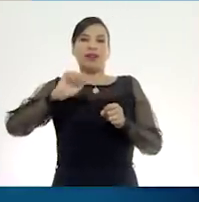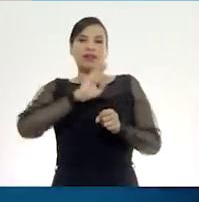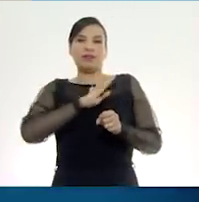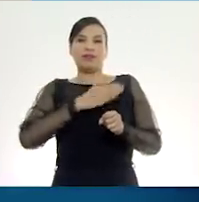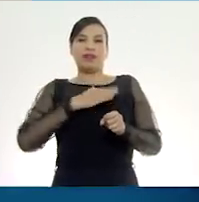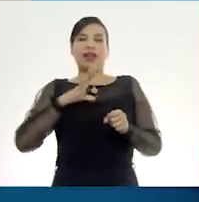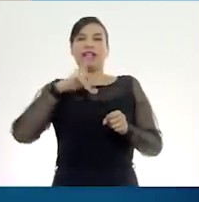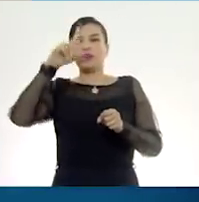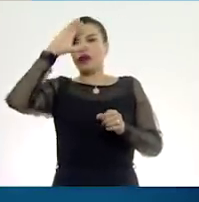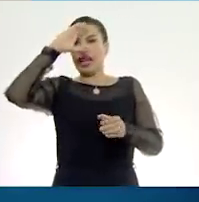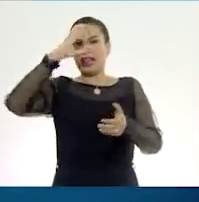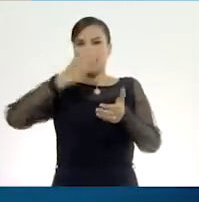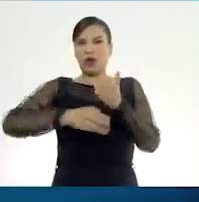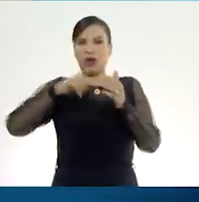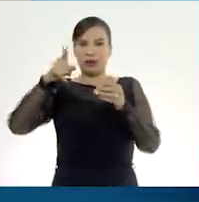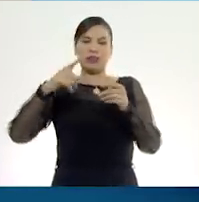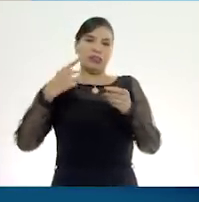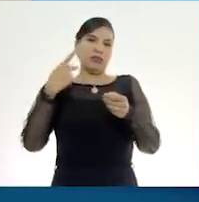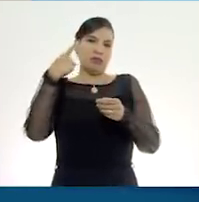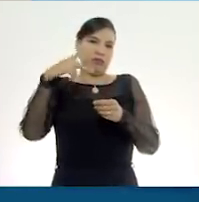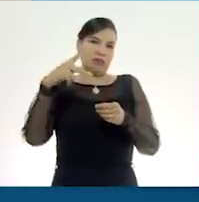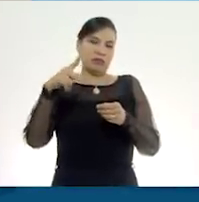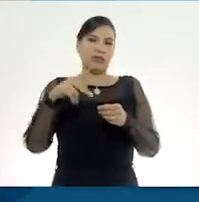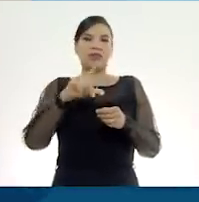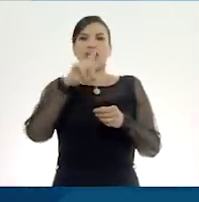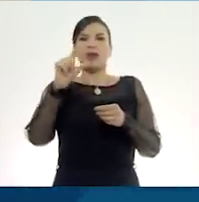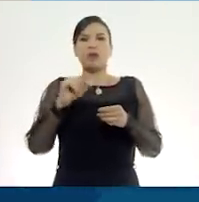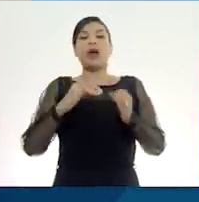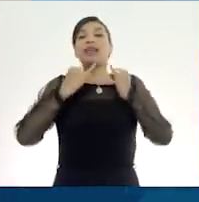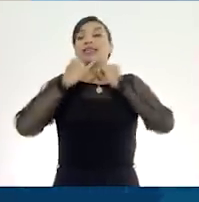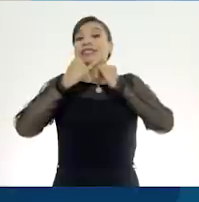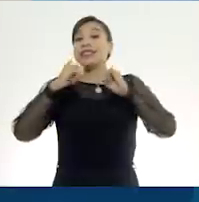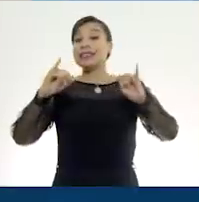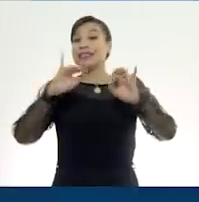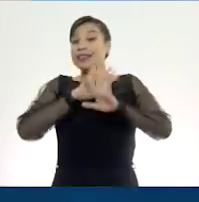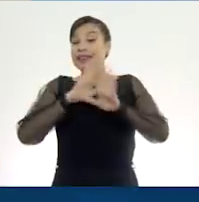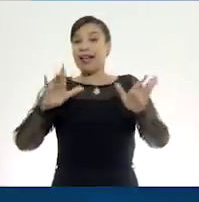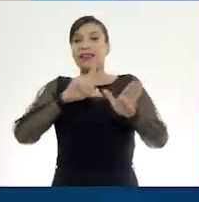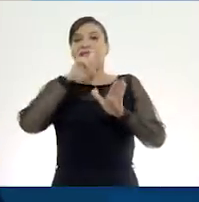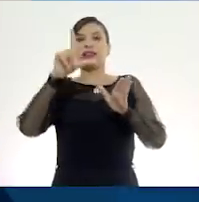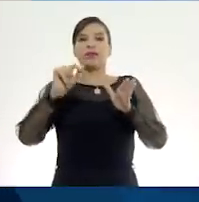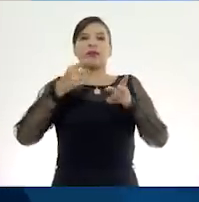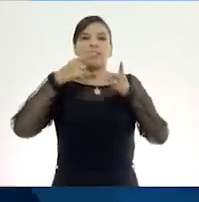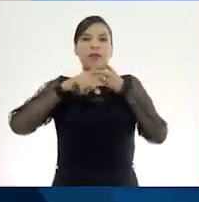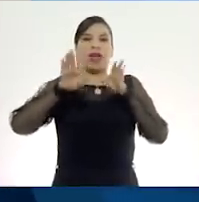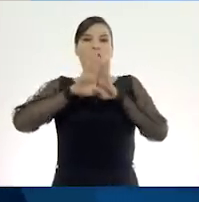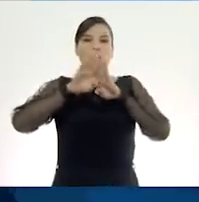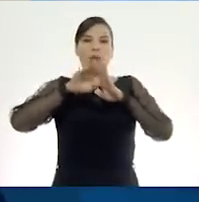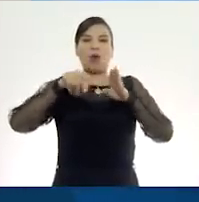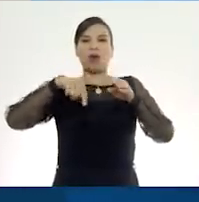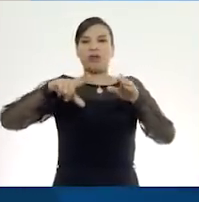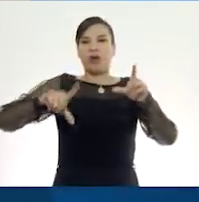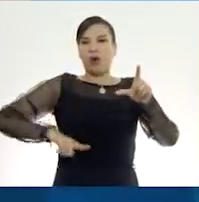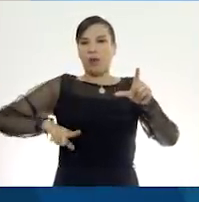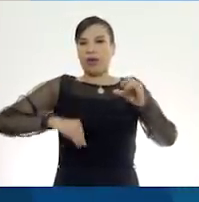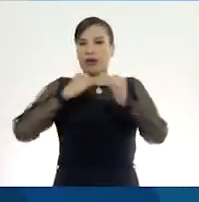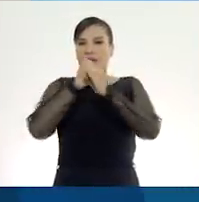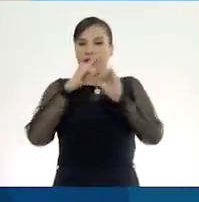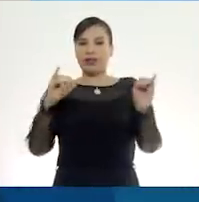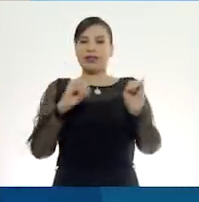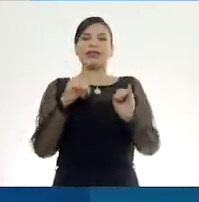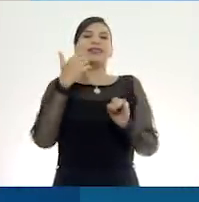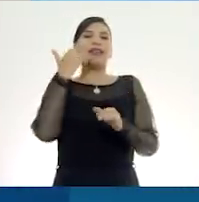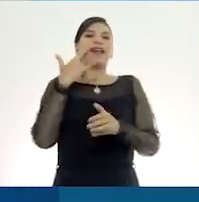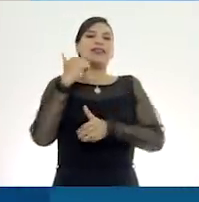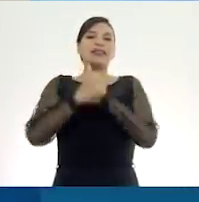del catolicismo, pero al llegar la independencia y la construcción del Estado independiente, también se intentó